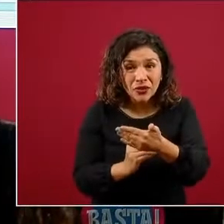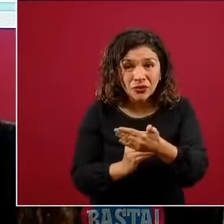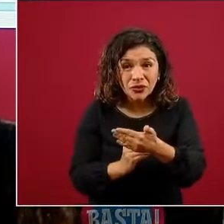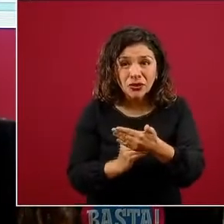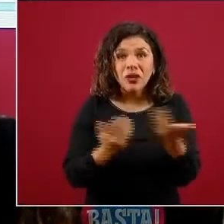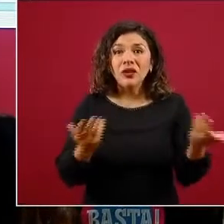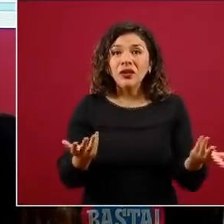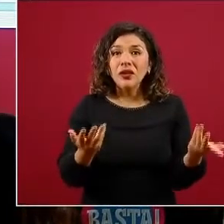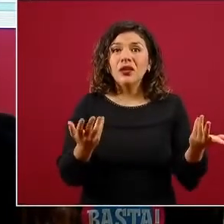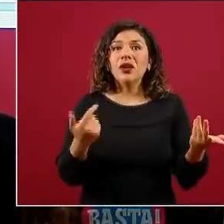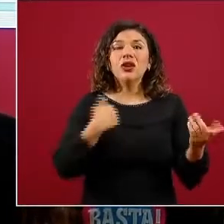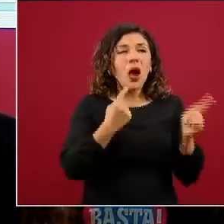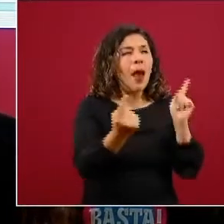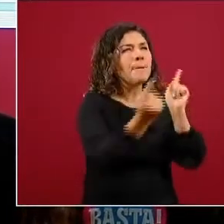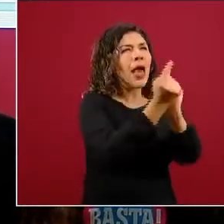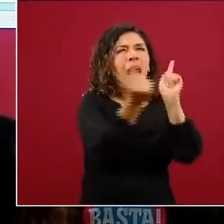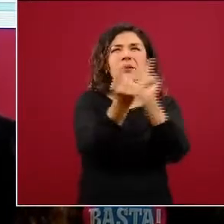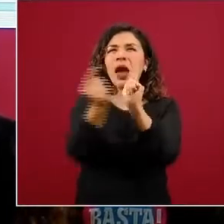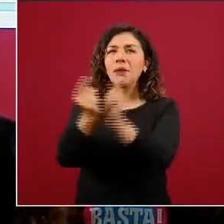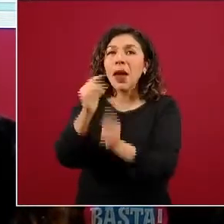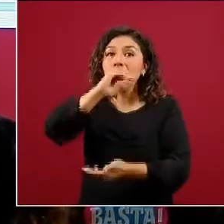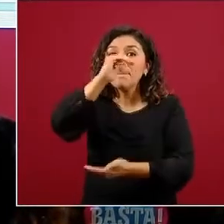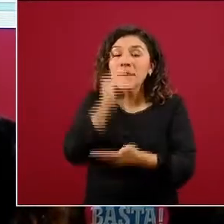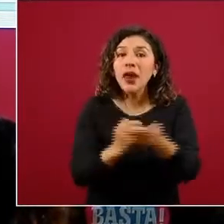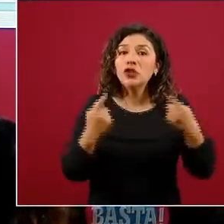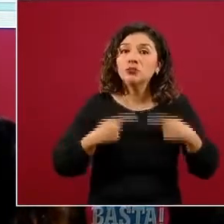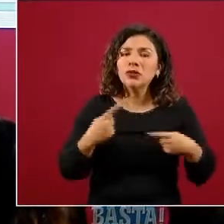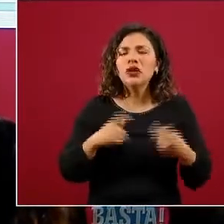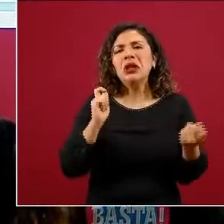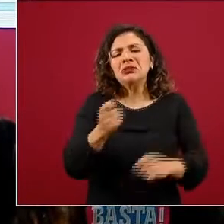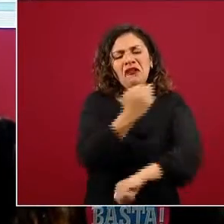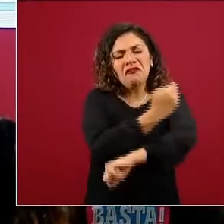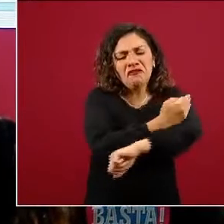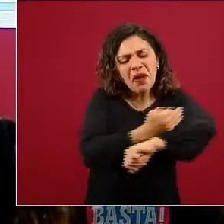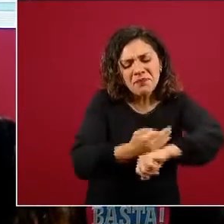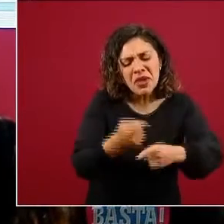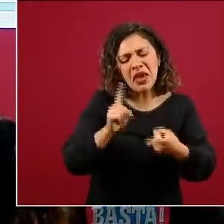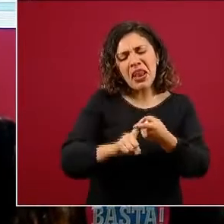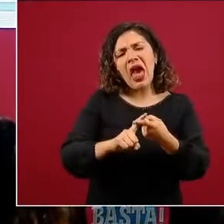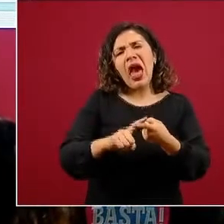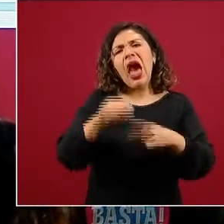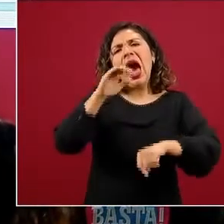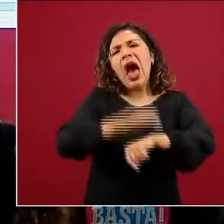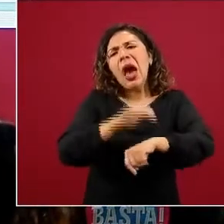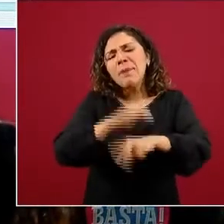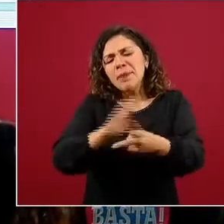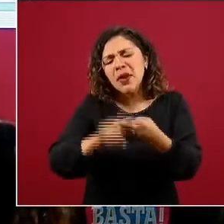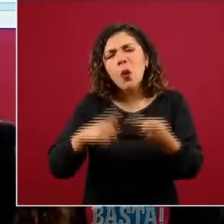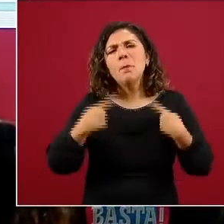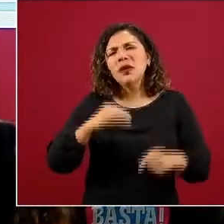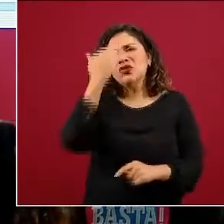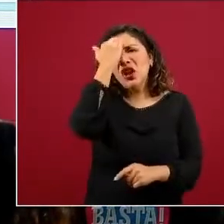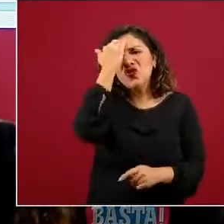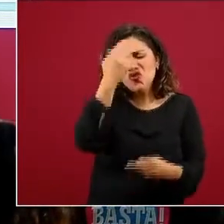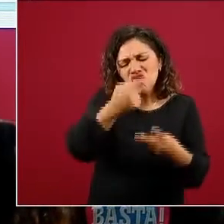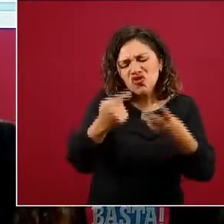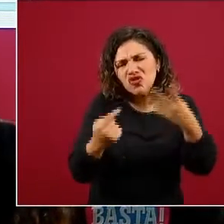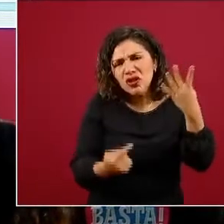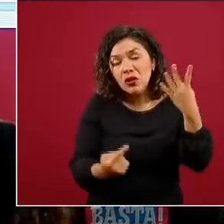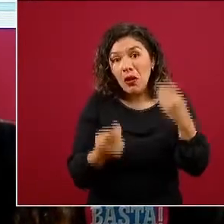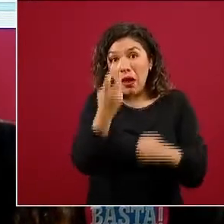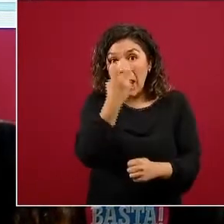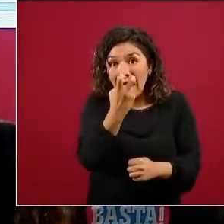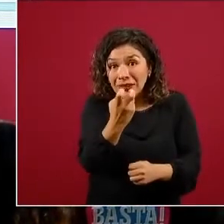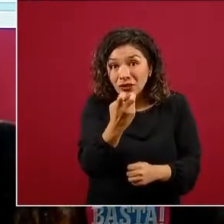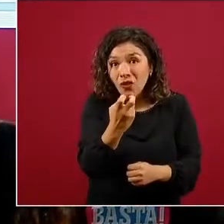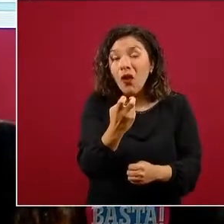esté en nuestro encuentro diario, ya familiares o ya conocidas y conocidos,